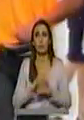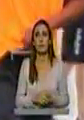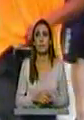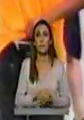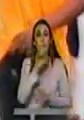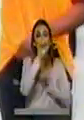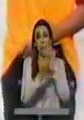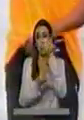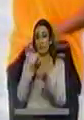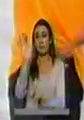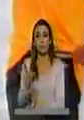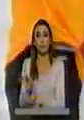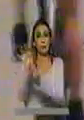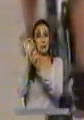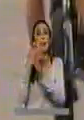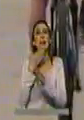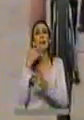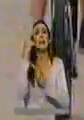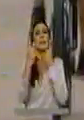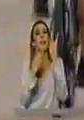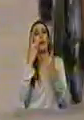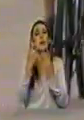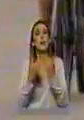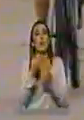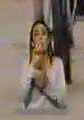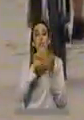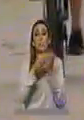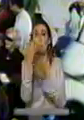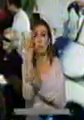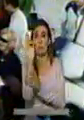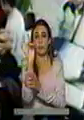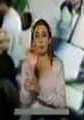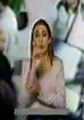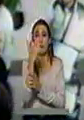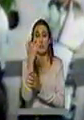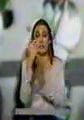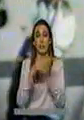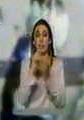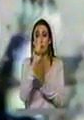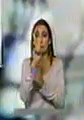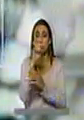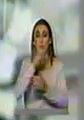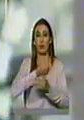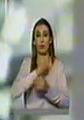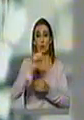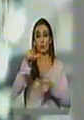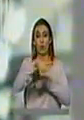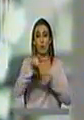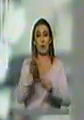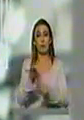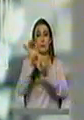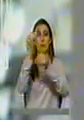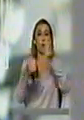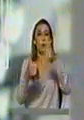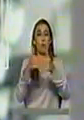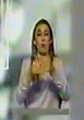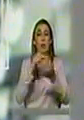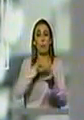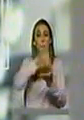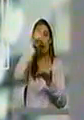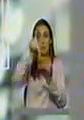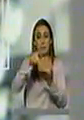turismo interno, según el Ministerio del Ramo, registró en 2018 13.2 millones de viajes y los principales destinos fueron las provincias de